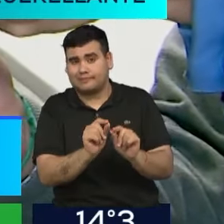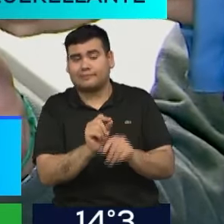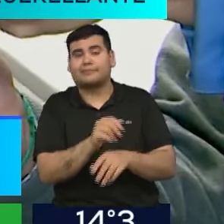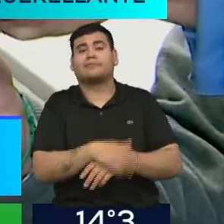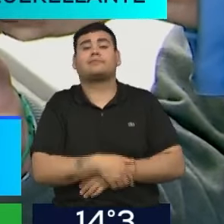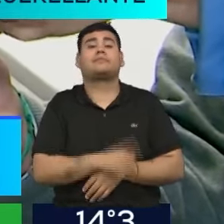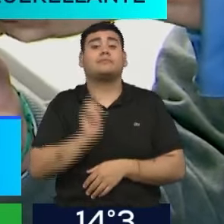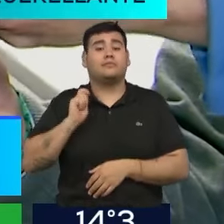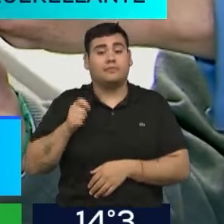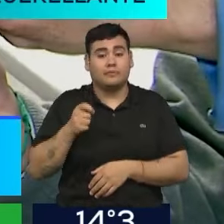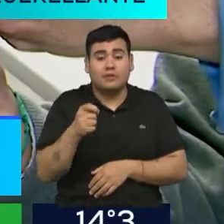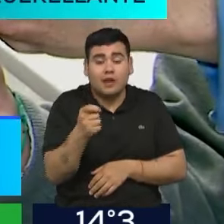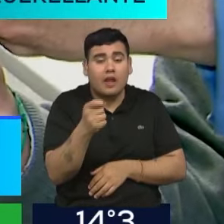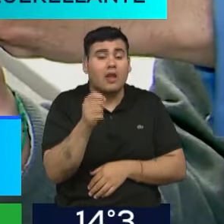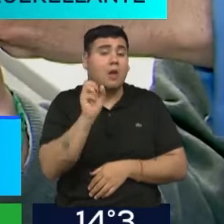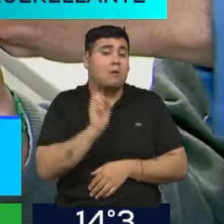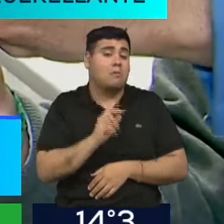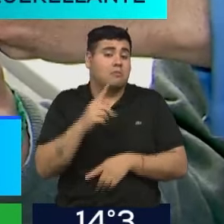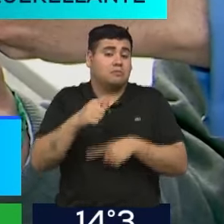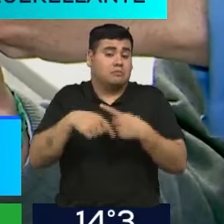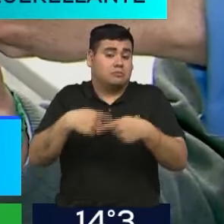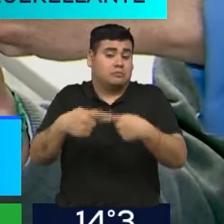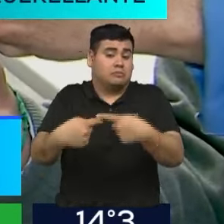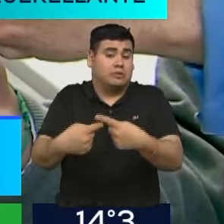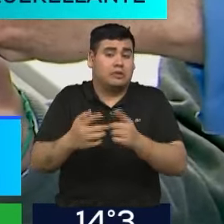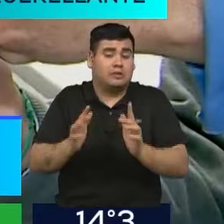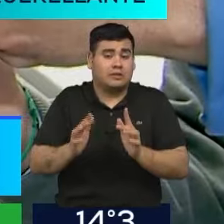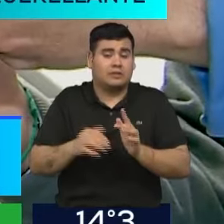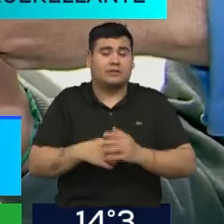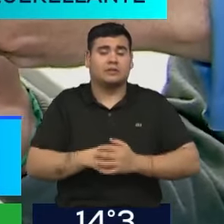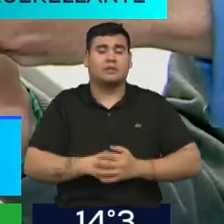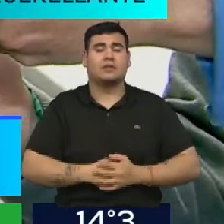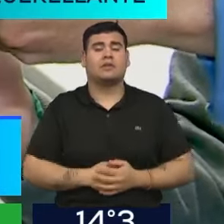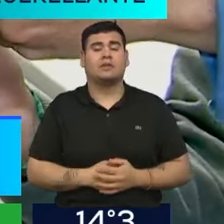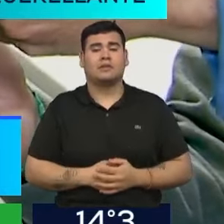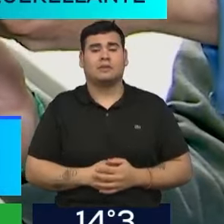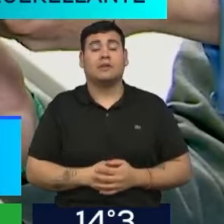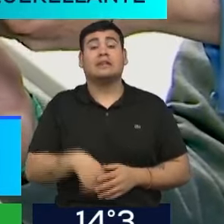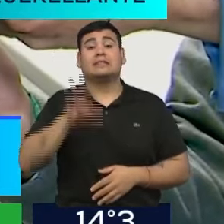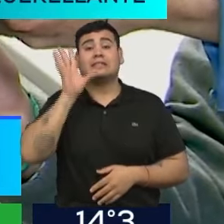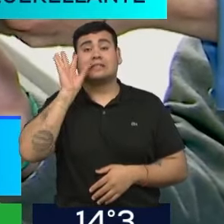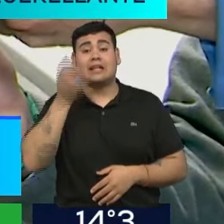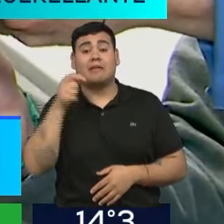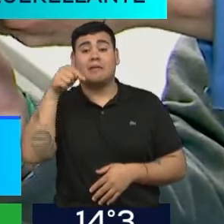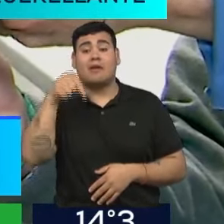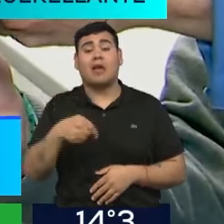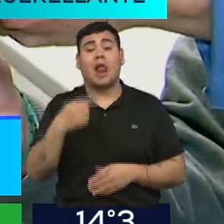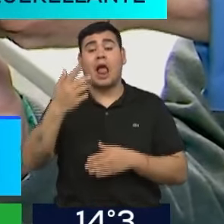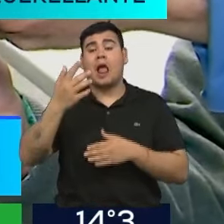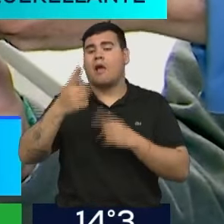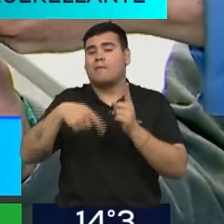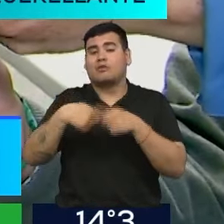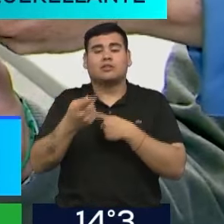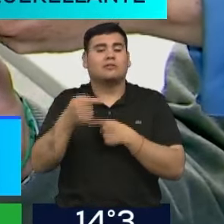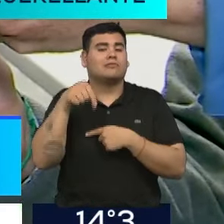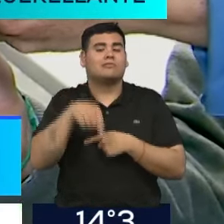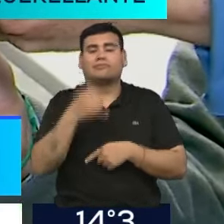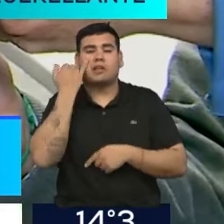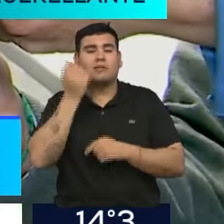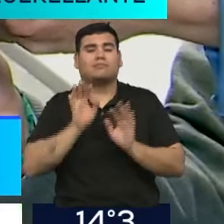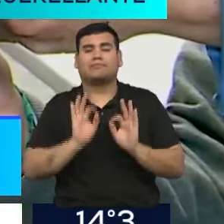formalmente se tramitó la oposición como lo solicitó la querella, entiende que el proceso pericial está completado en los términos que está, es decir, sin